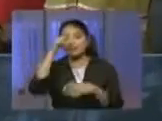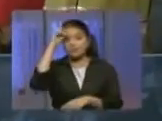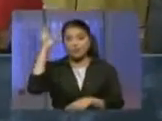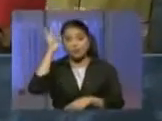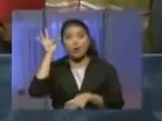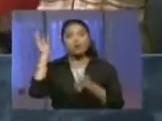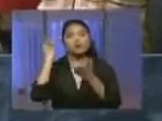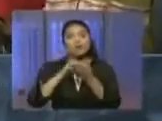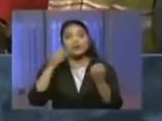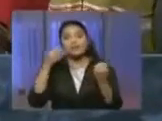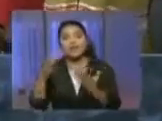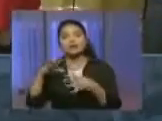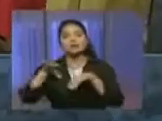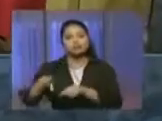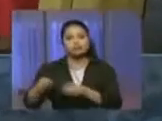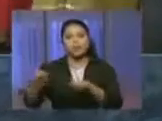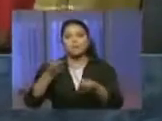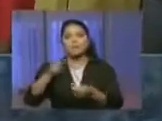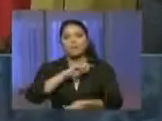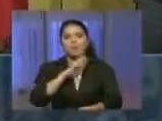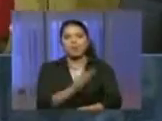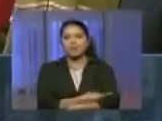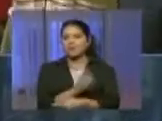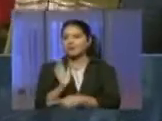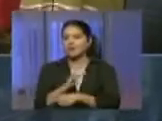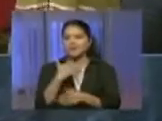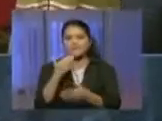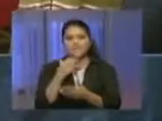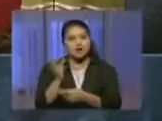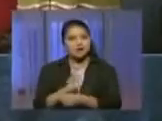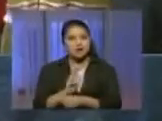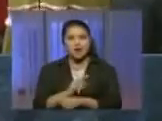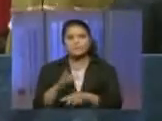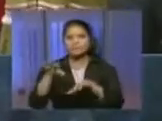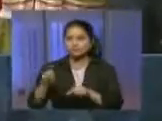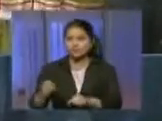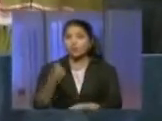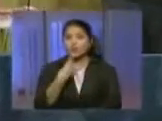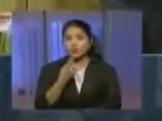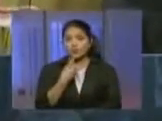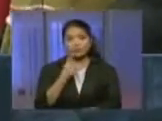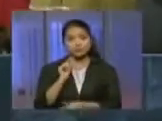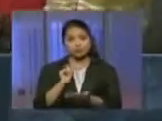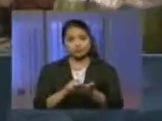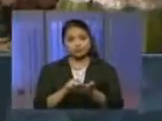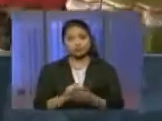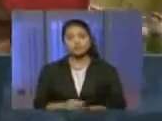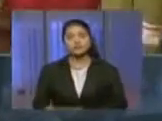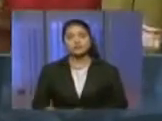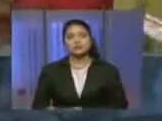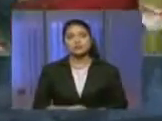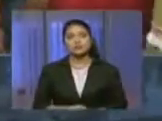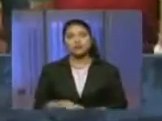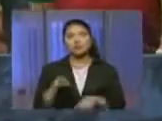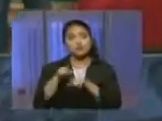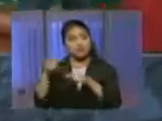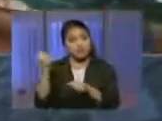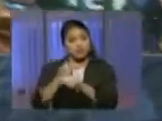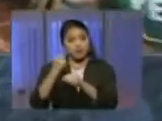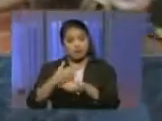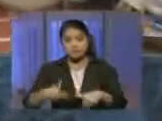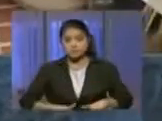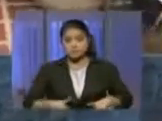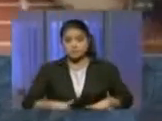Poder político en amazonas Muy pronto muy pronto lo estoy diciendo y ustedes Pónganse en